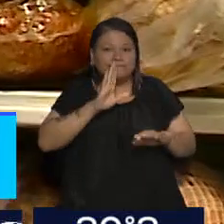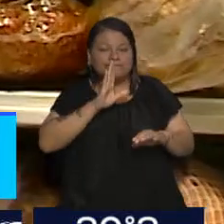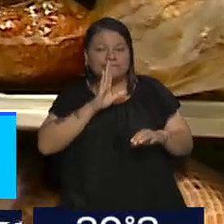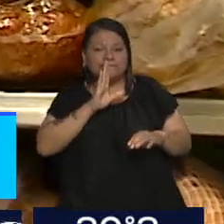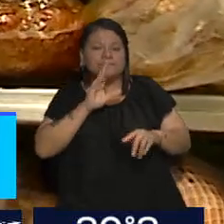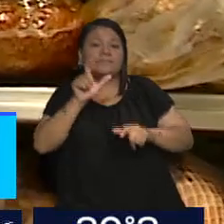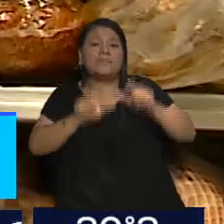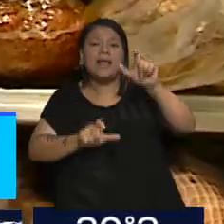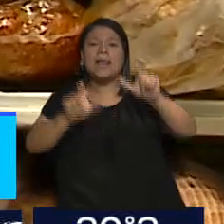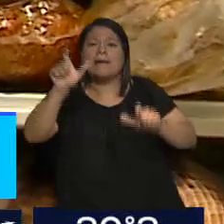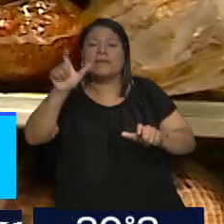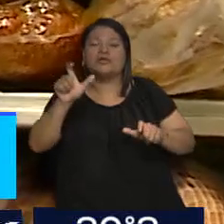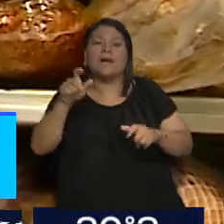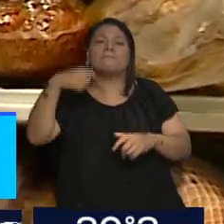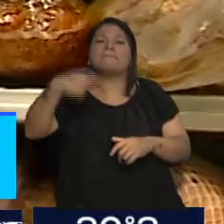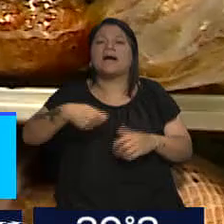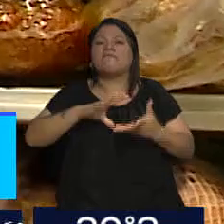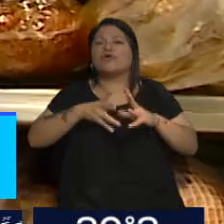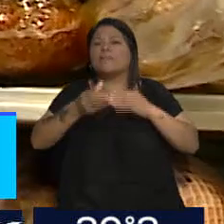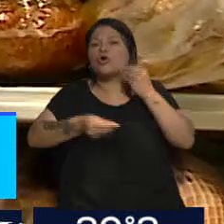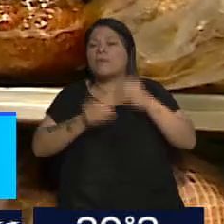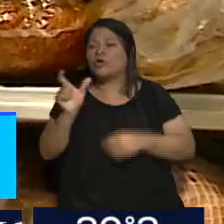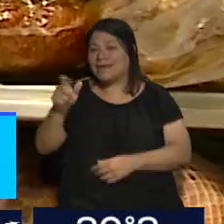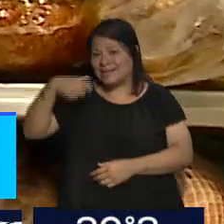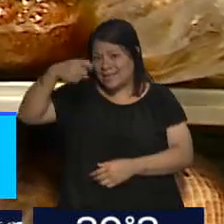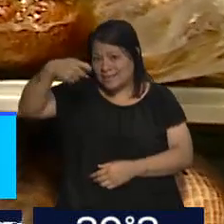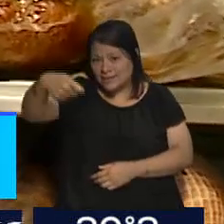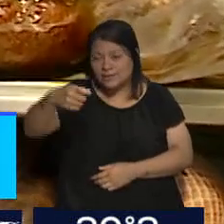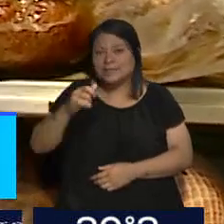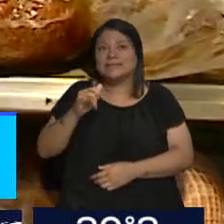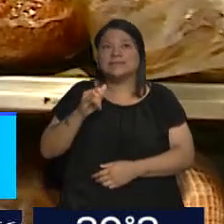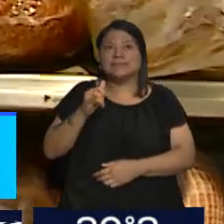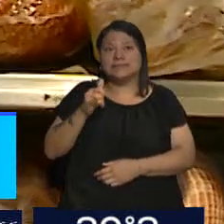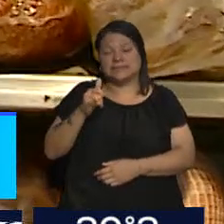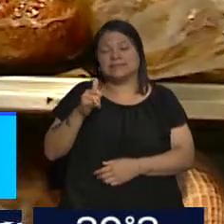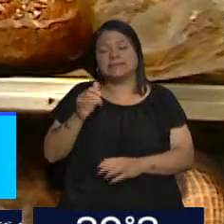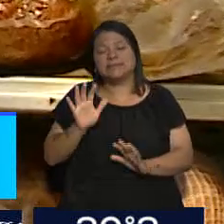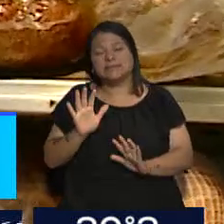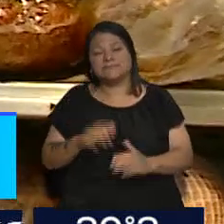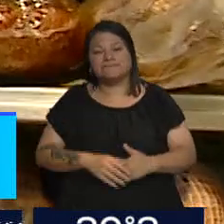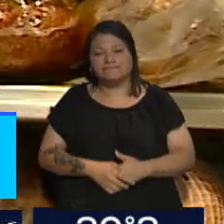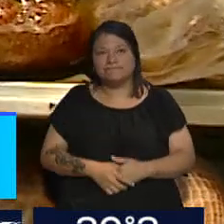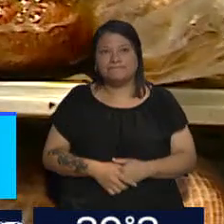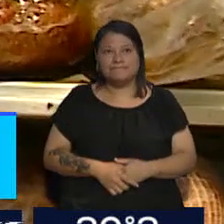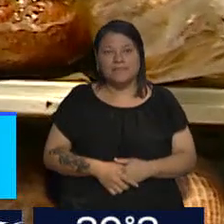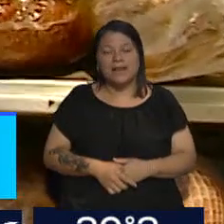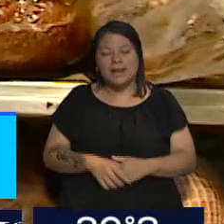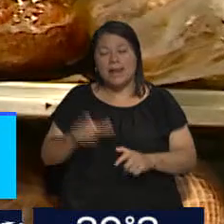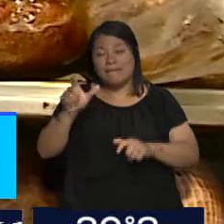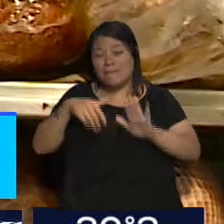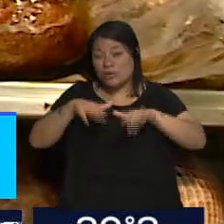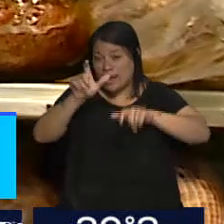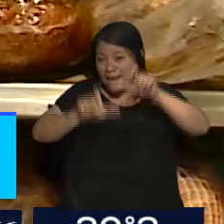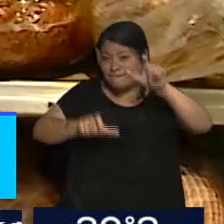gente está optando mucho por tarjeta de crédito? Sí, la gente hace ya bastante tiempo que ha optado por esa opción